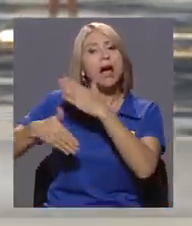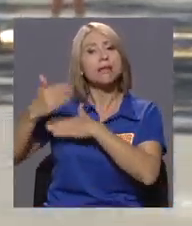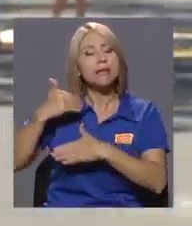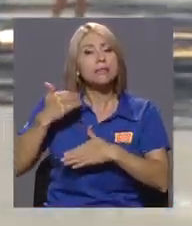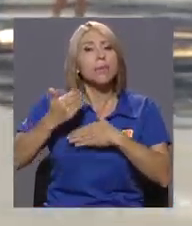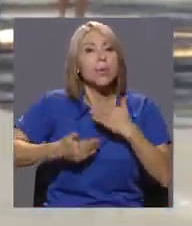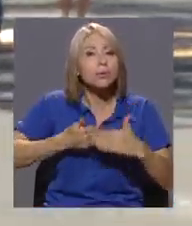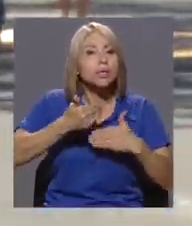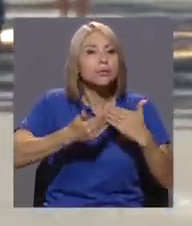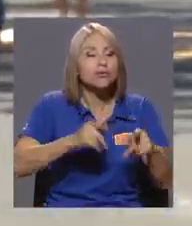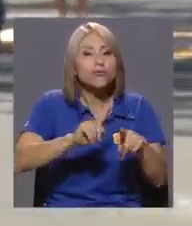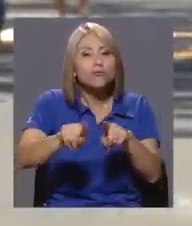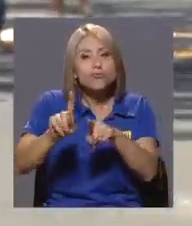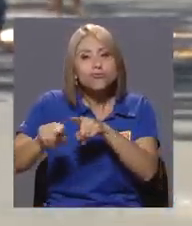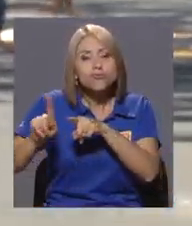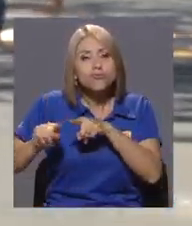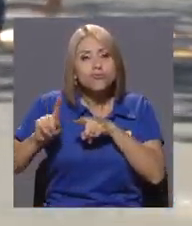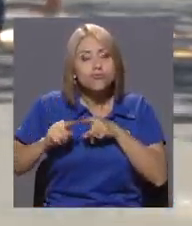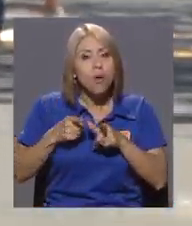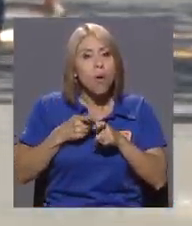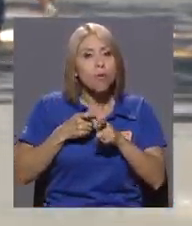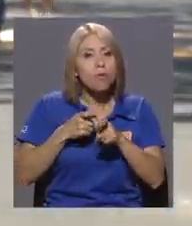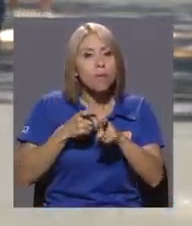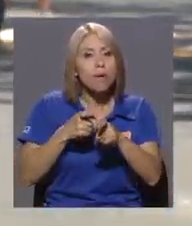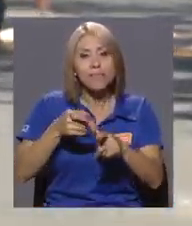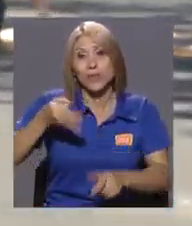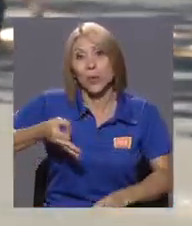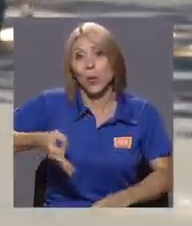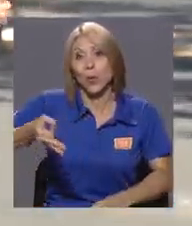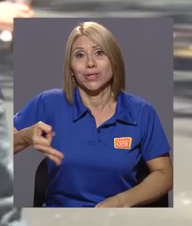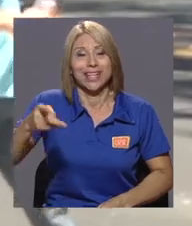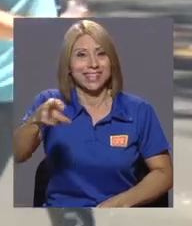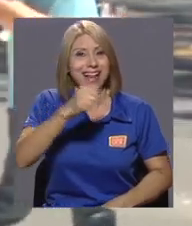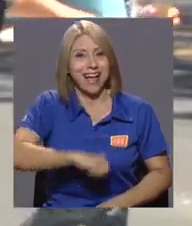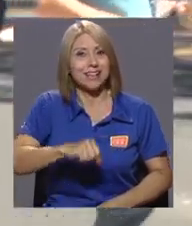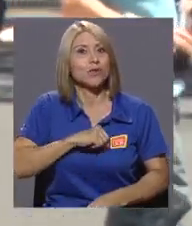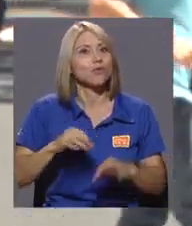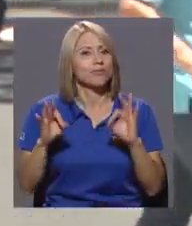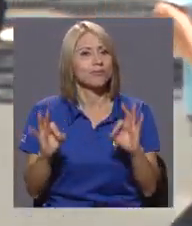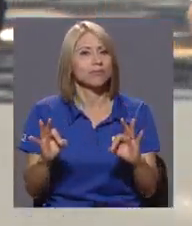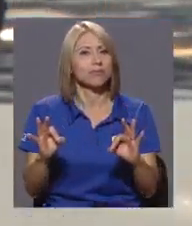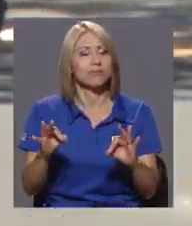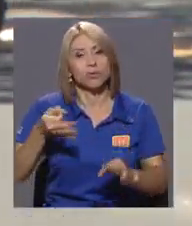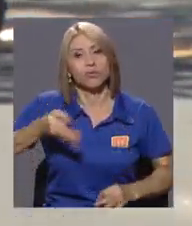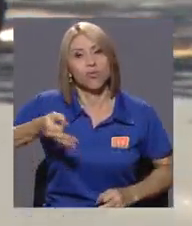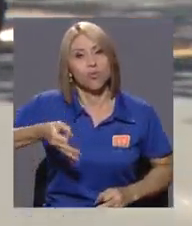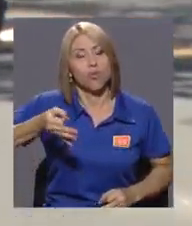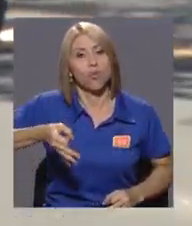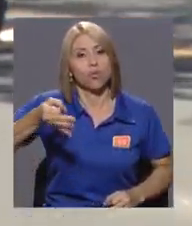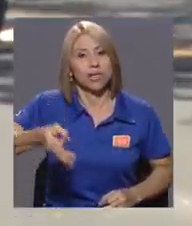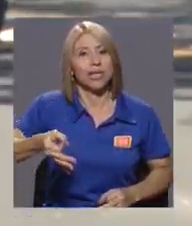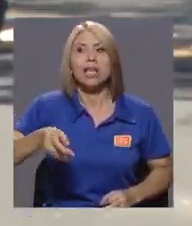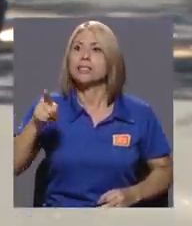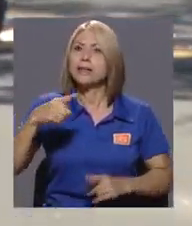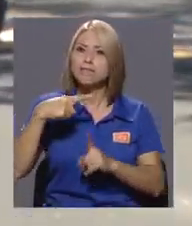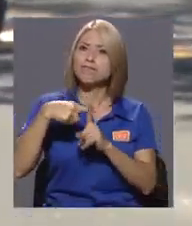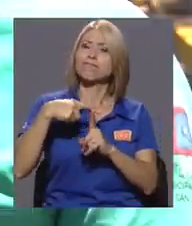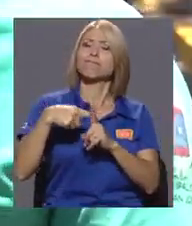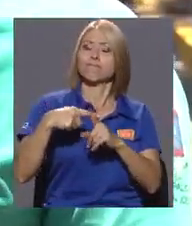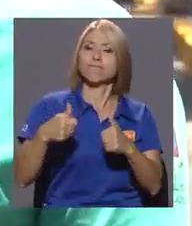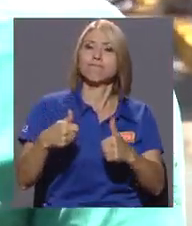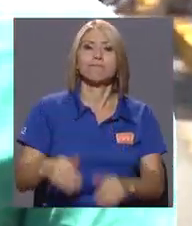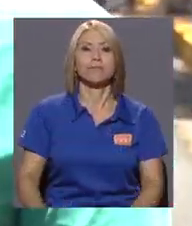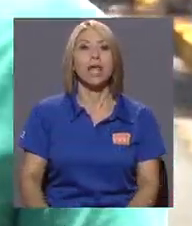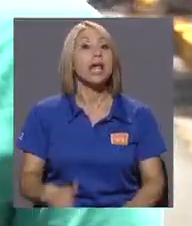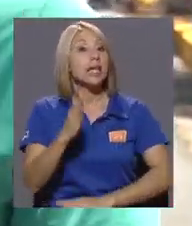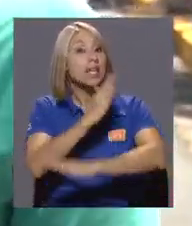parte de atletismo y lo más importante es que todos los días tiene una actitud fundamental. Él todos los días es positivo, es optimista. Que